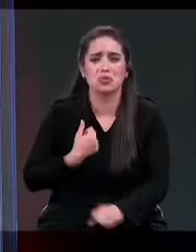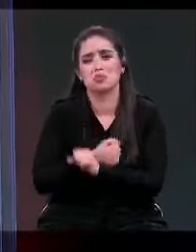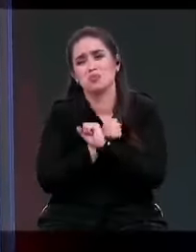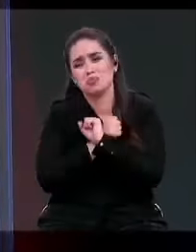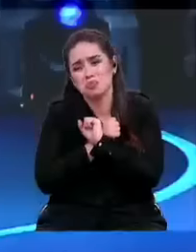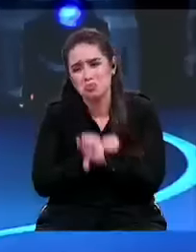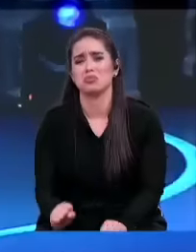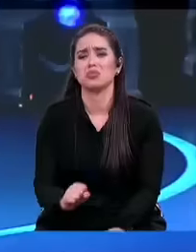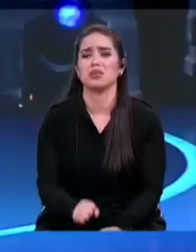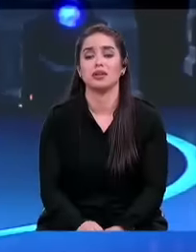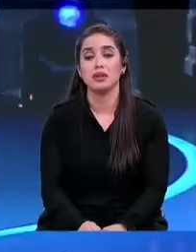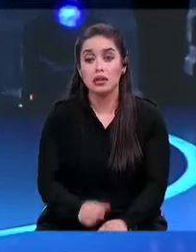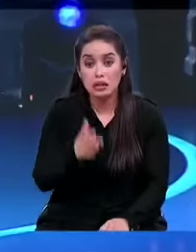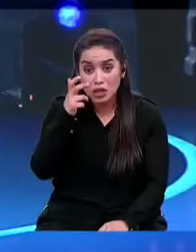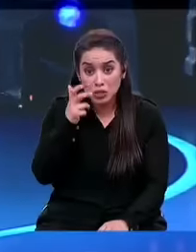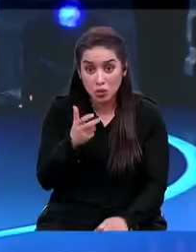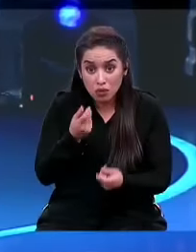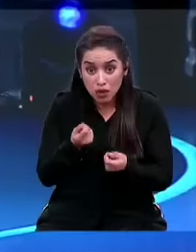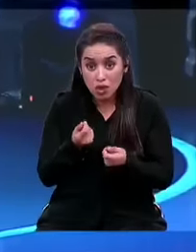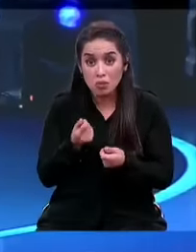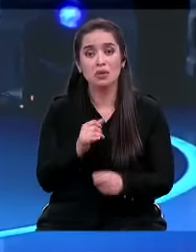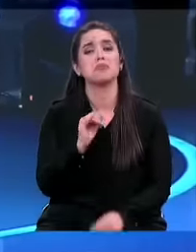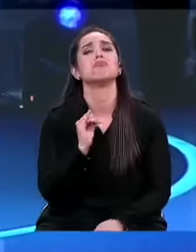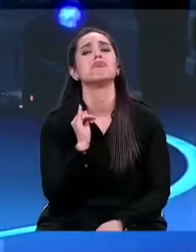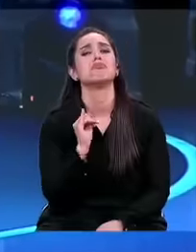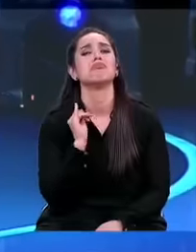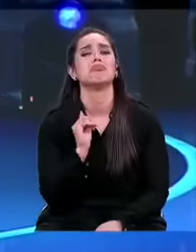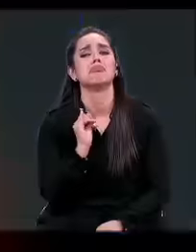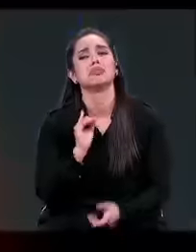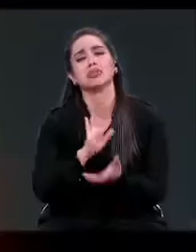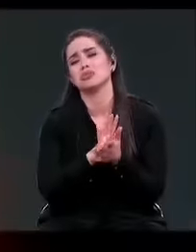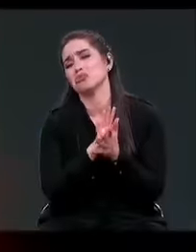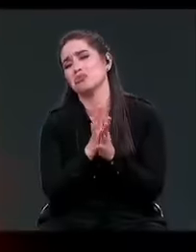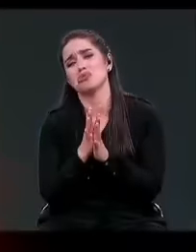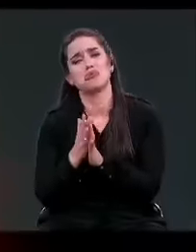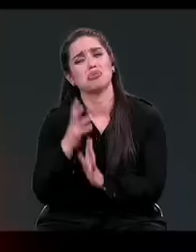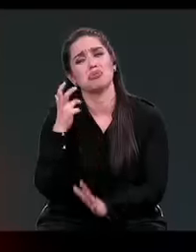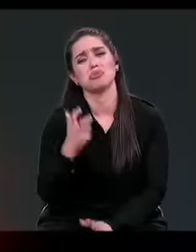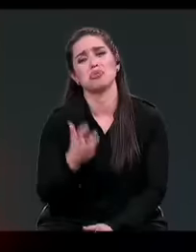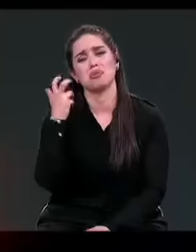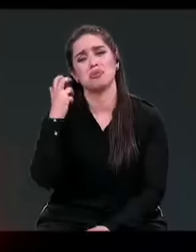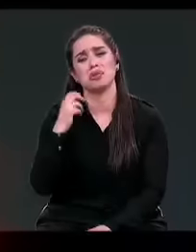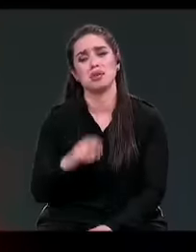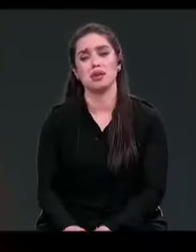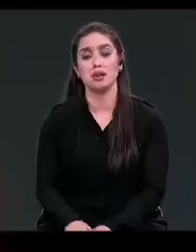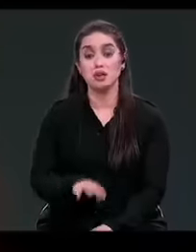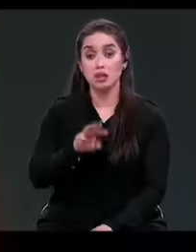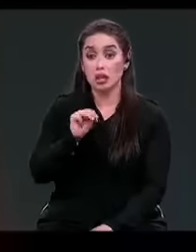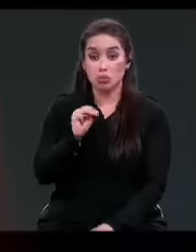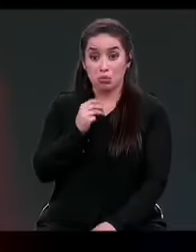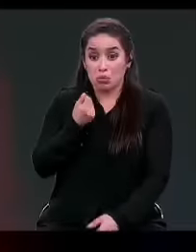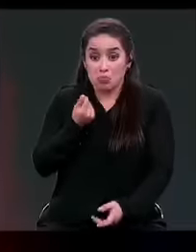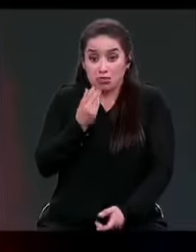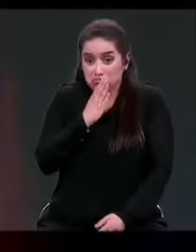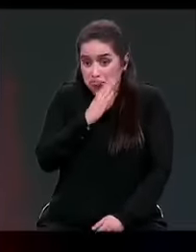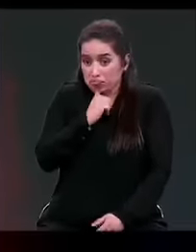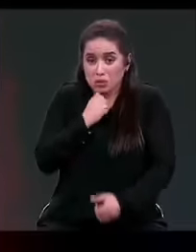cumplir. Mi amorcito, le robaron la plata. Sí, me robaron todo. Escucha, mi amor, la mamita tampoco tiene plata